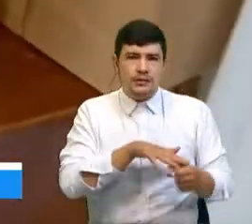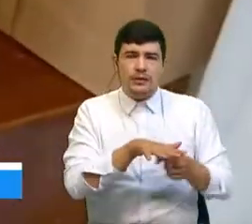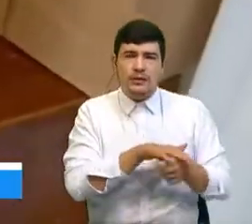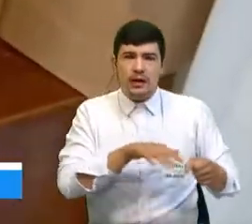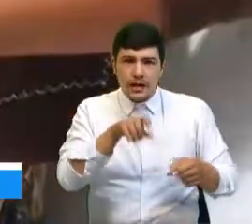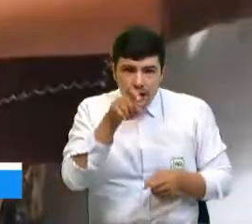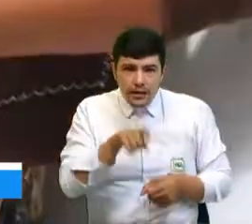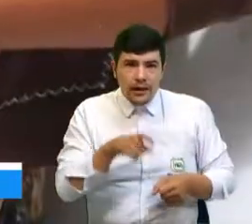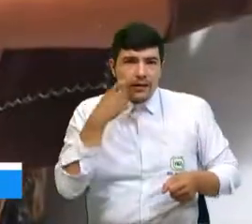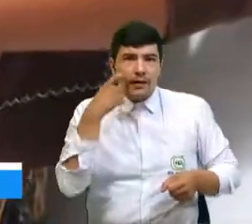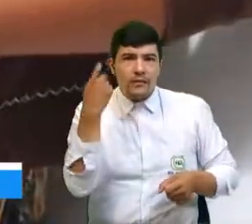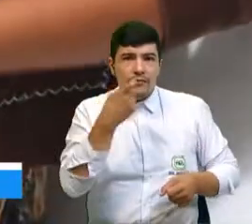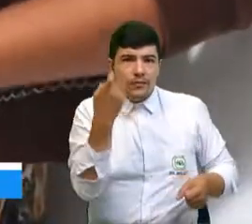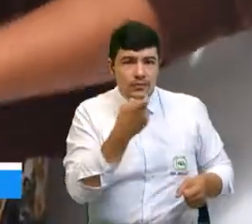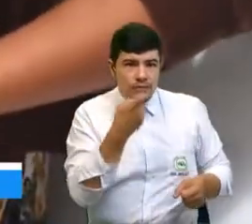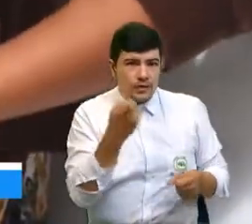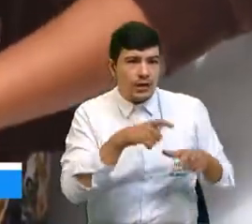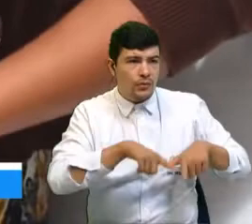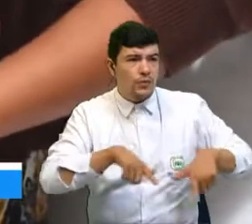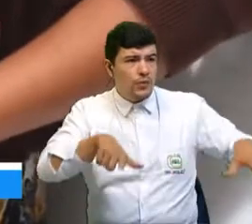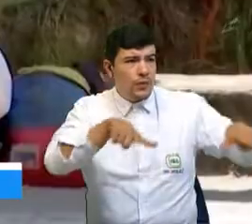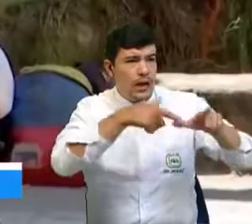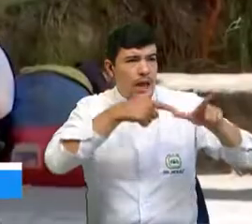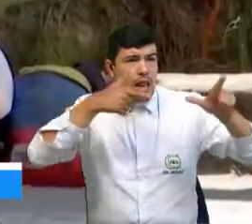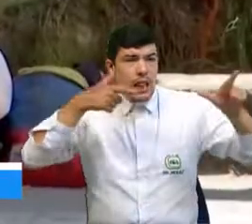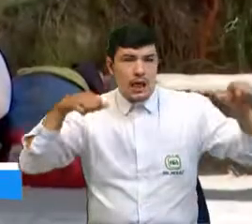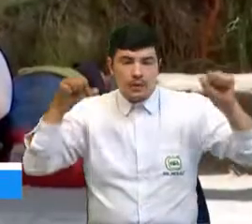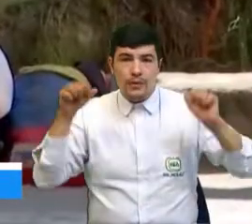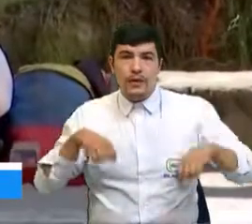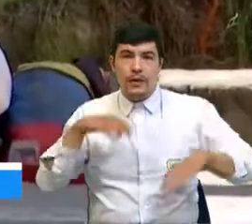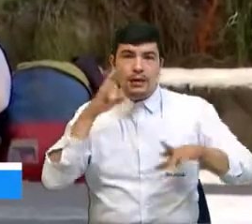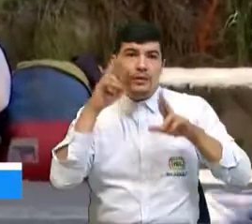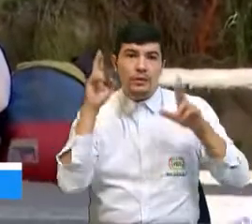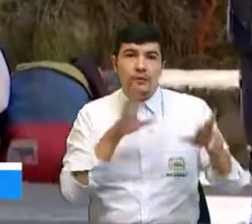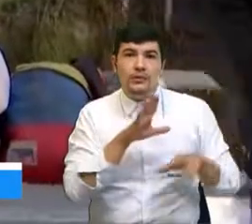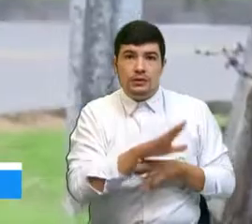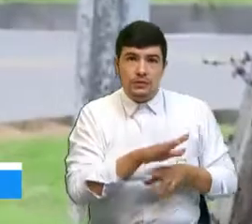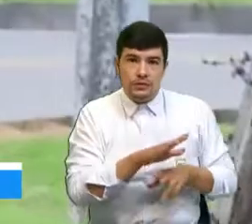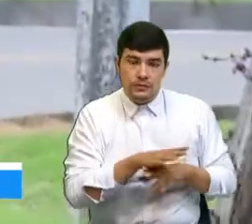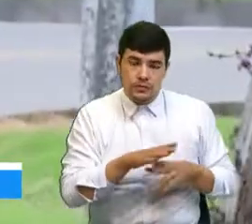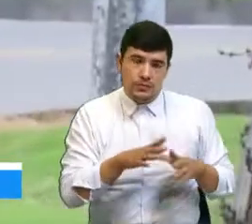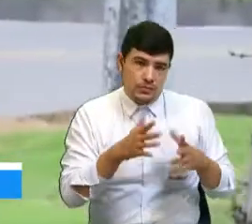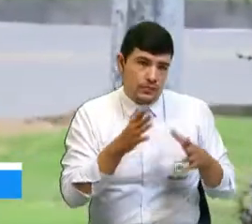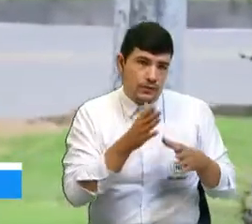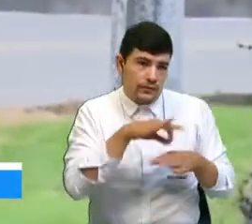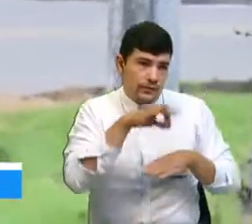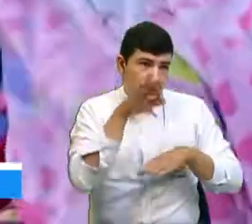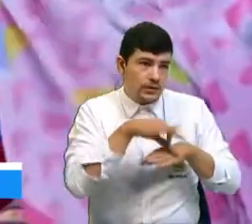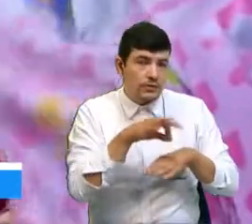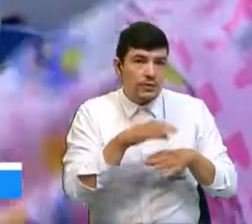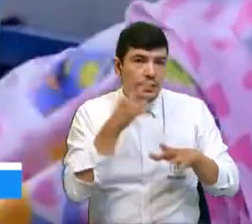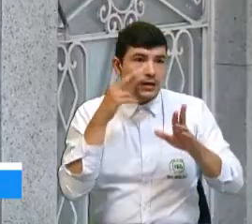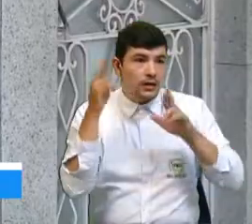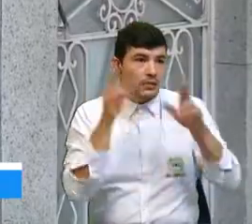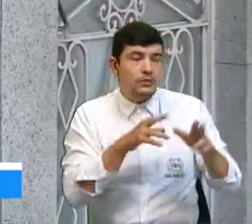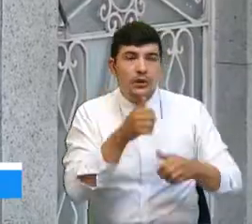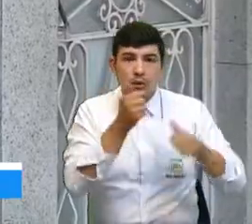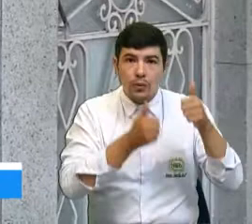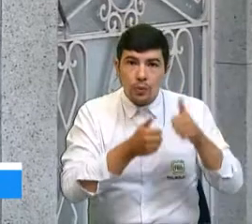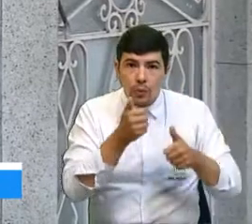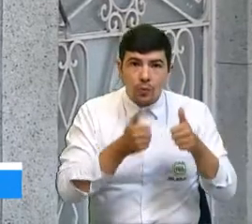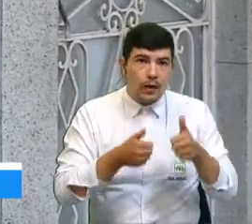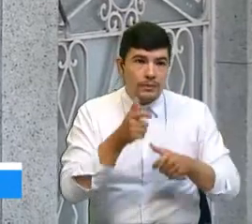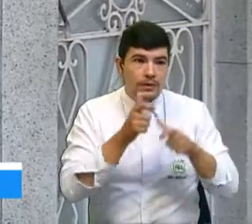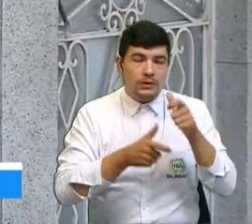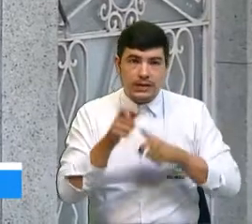un sitio lejos de este sector residencial para ubicar la fundación y atender a las personas que día a día llegan en busca de ayudas